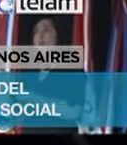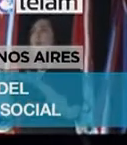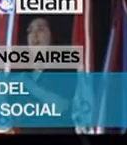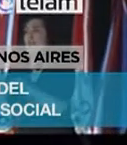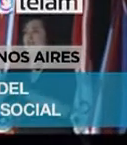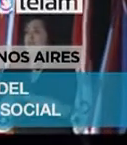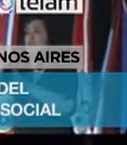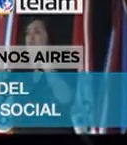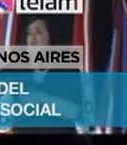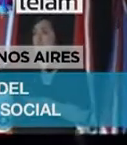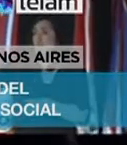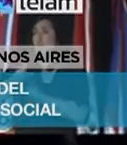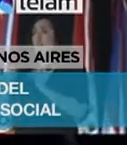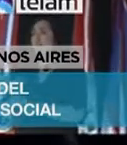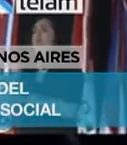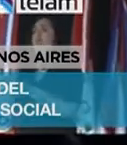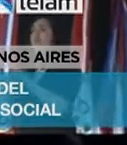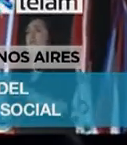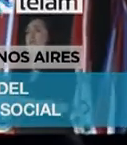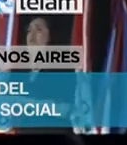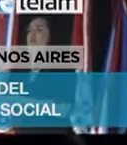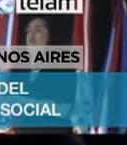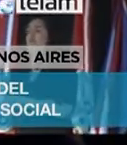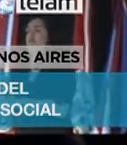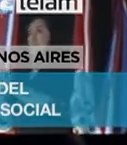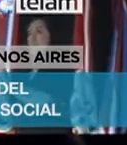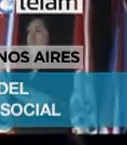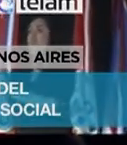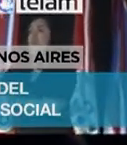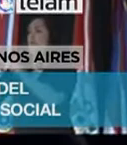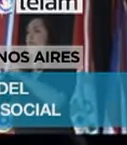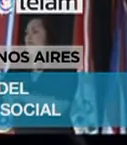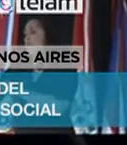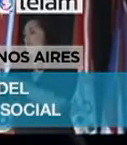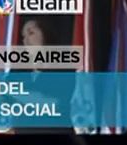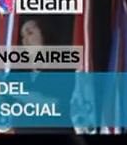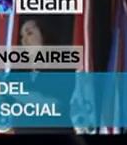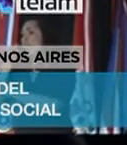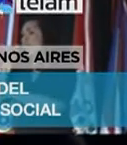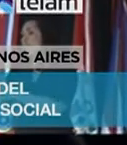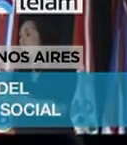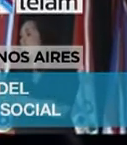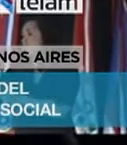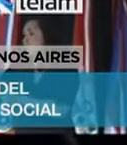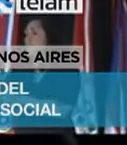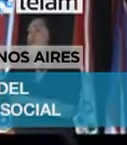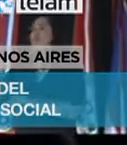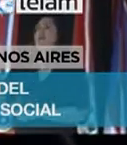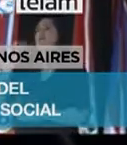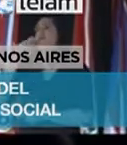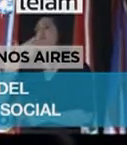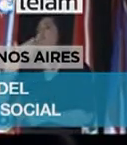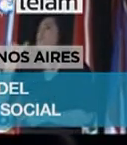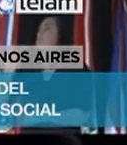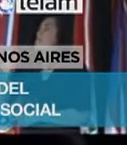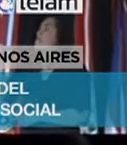y en beneficio fundamentalmente de sus trabajadores y del hábitat donde se desenvuelven. Cuando se hace referencia y se los convoca